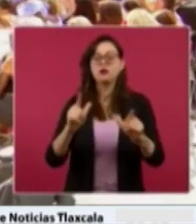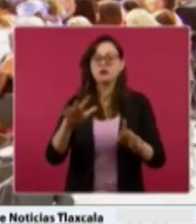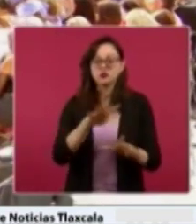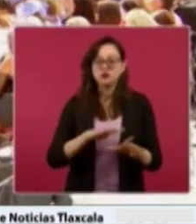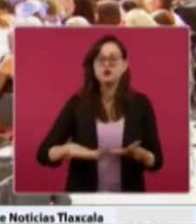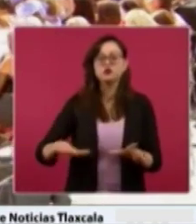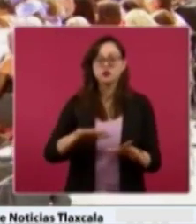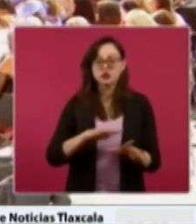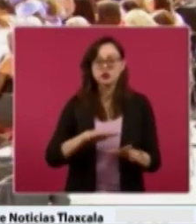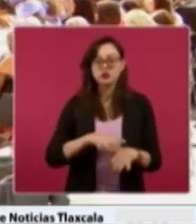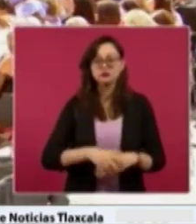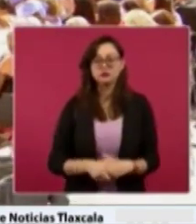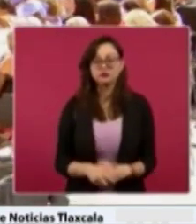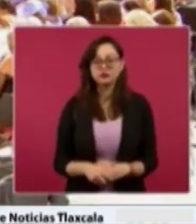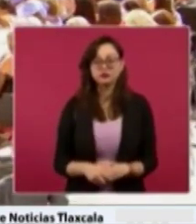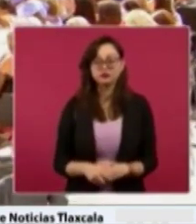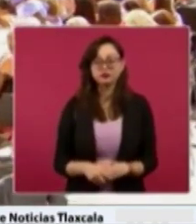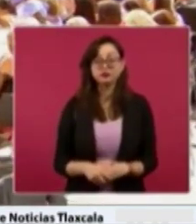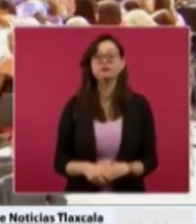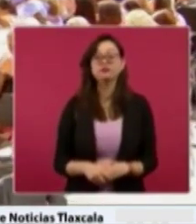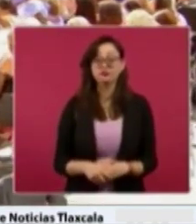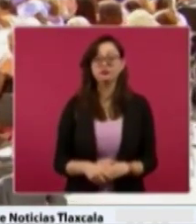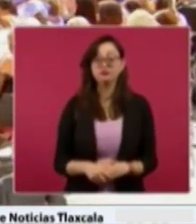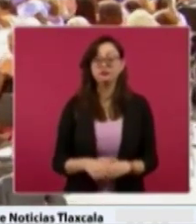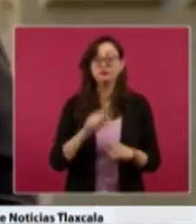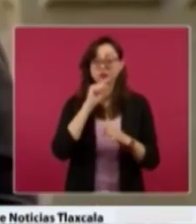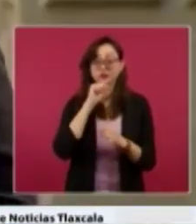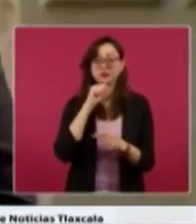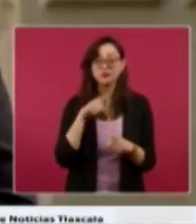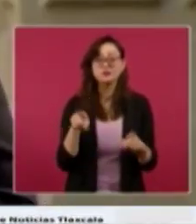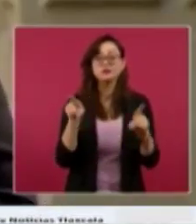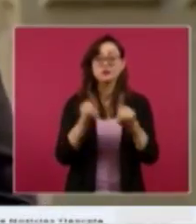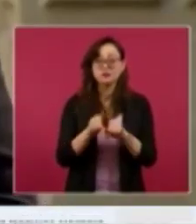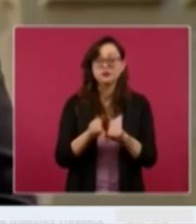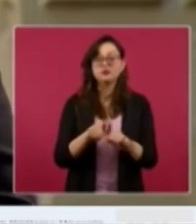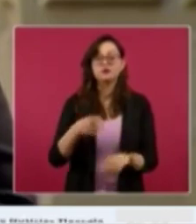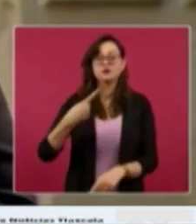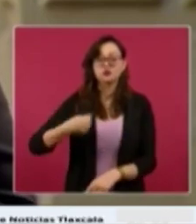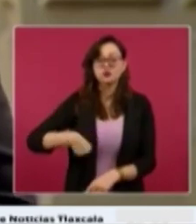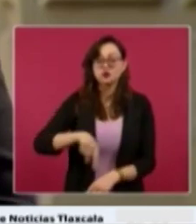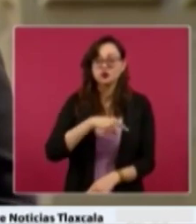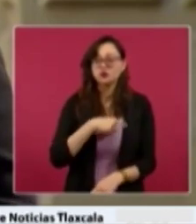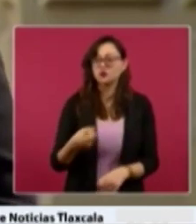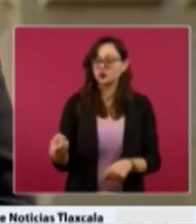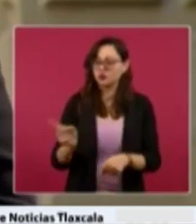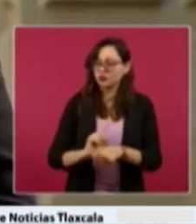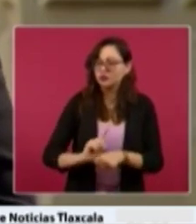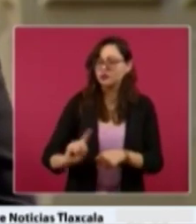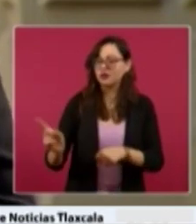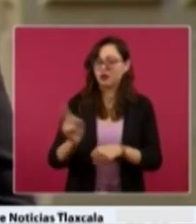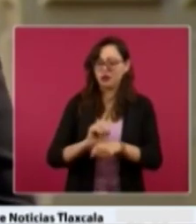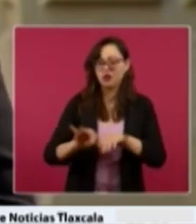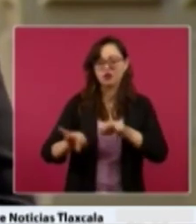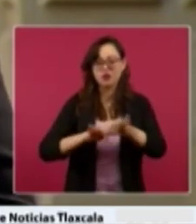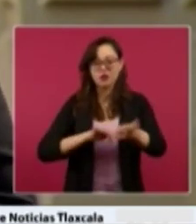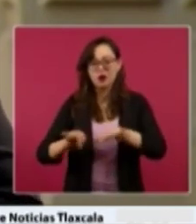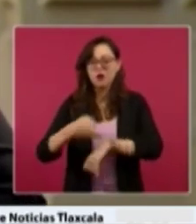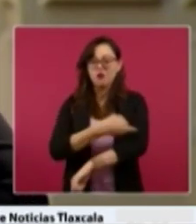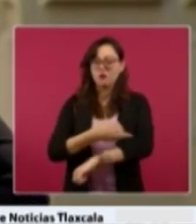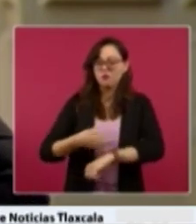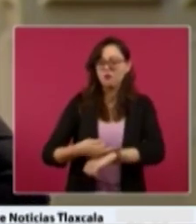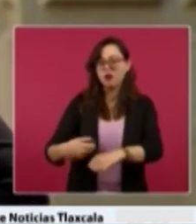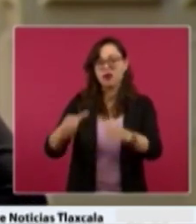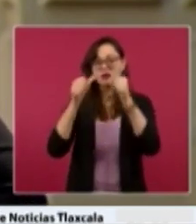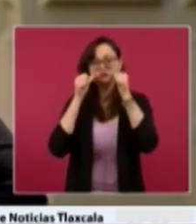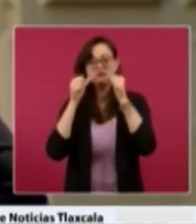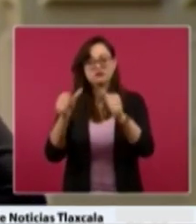qué no? Vamos a conmemorar el gran aporte que realizamos a la economía y el bienestar de las familias y